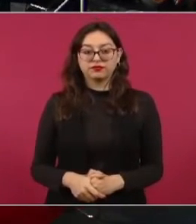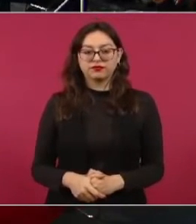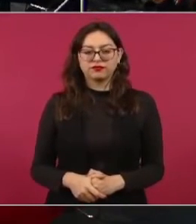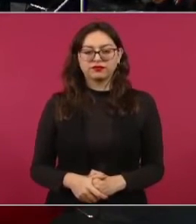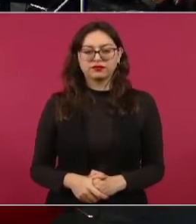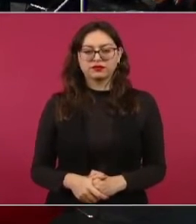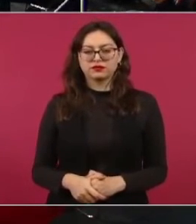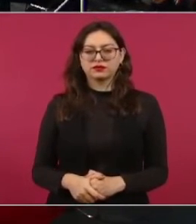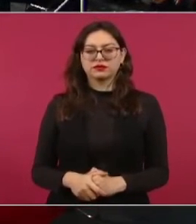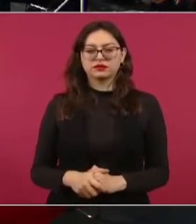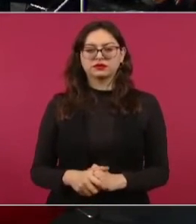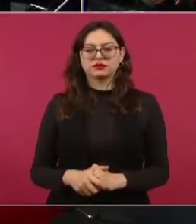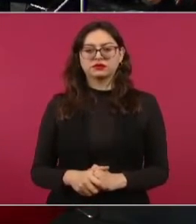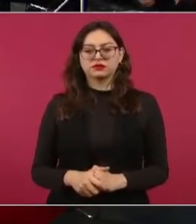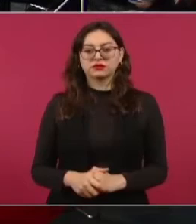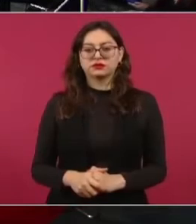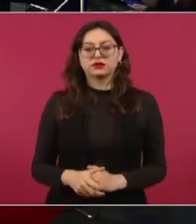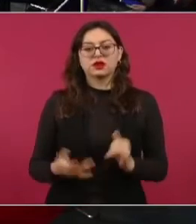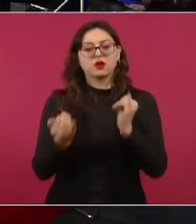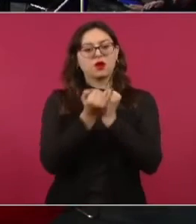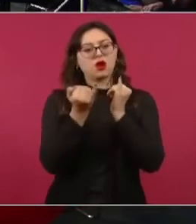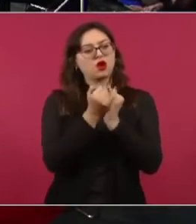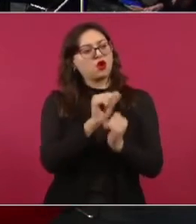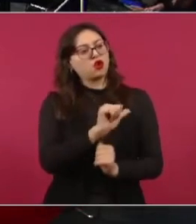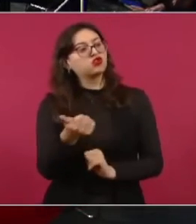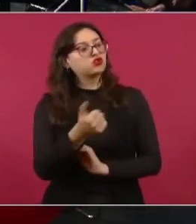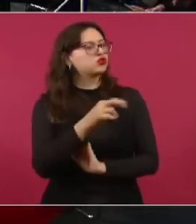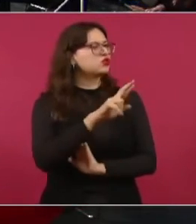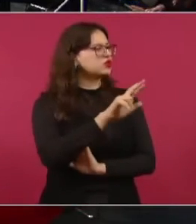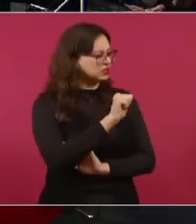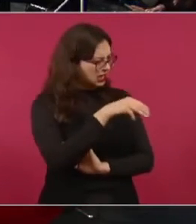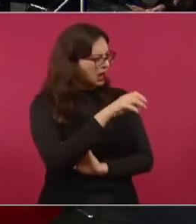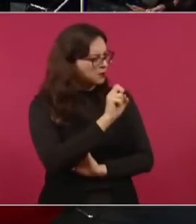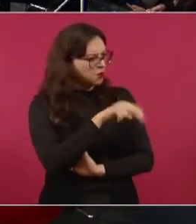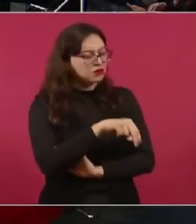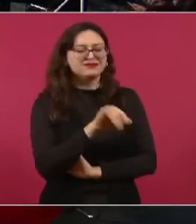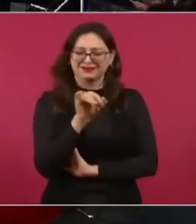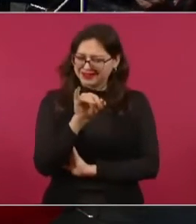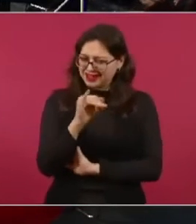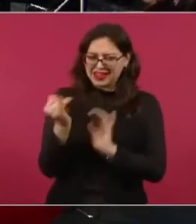hay un tercero. Ramón Pequeño. Sí, de ese corte.